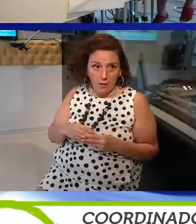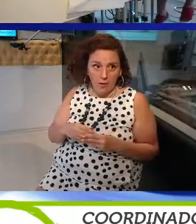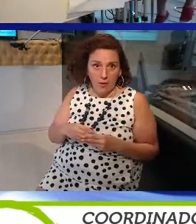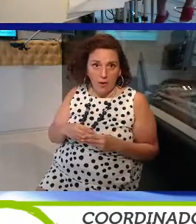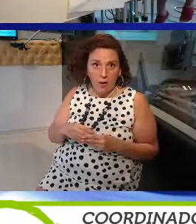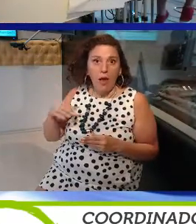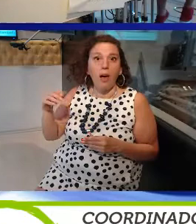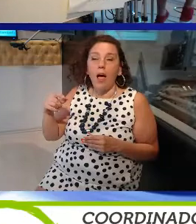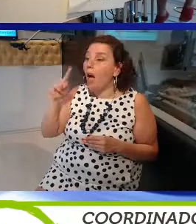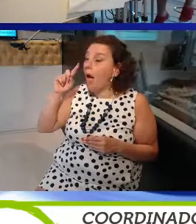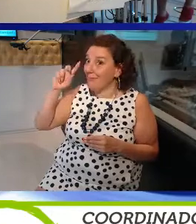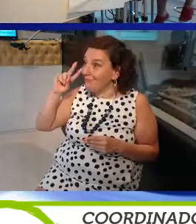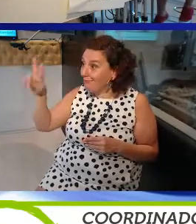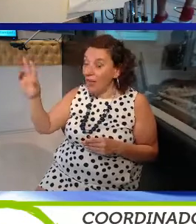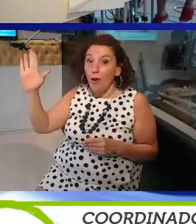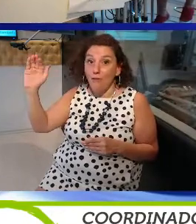de Vivi?